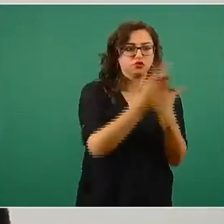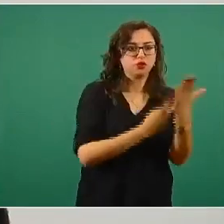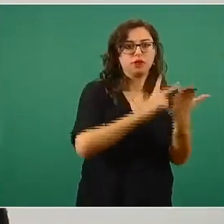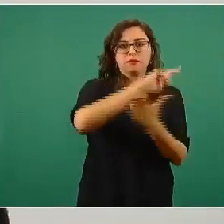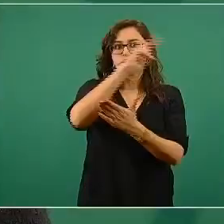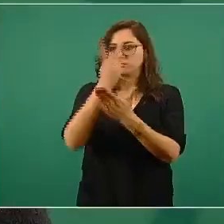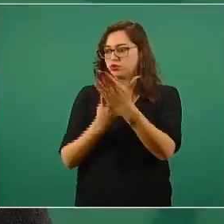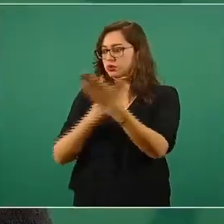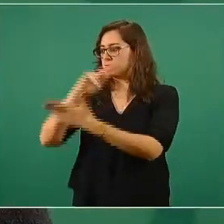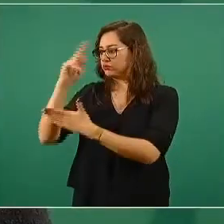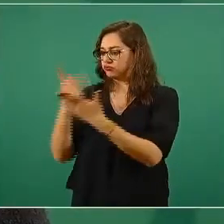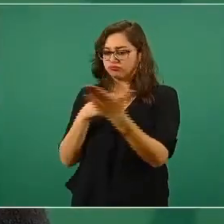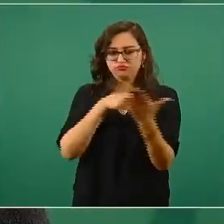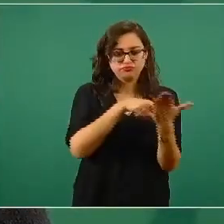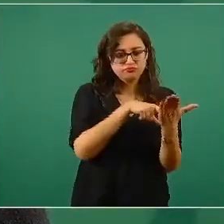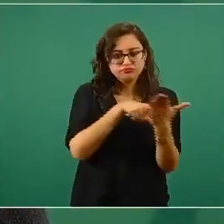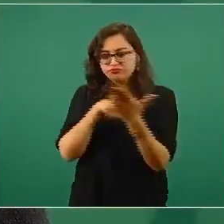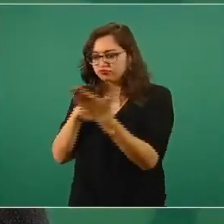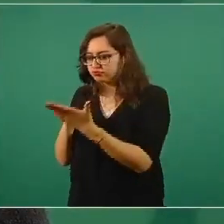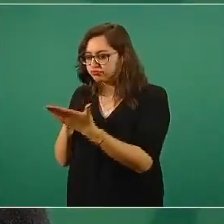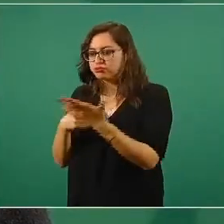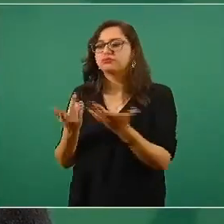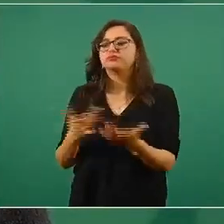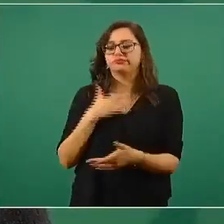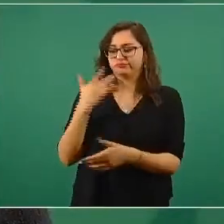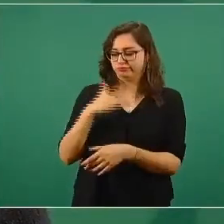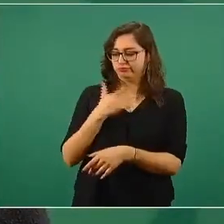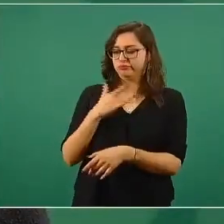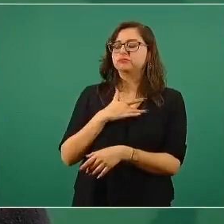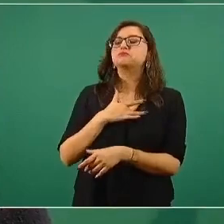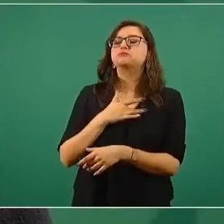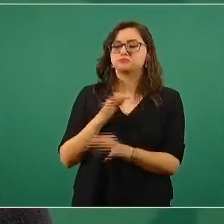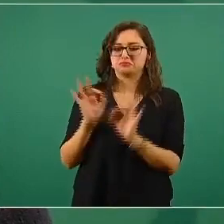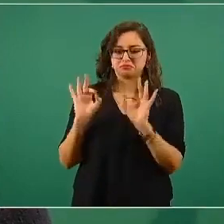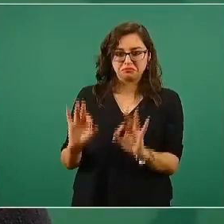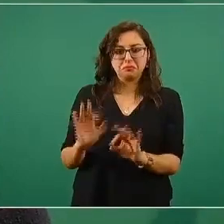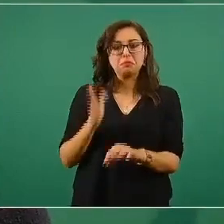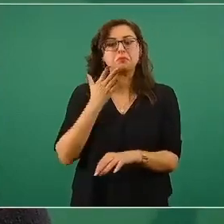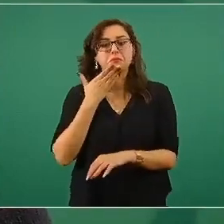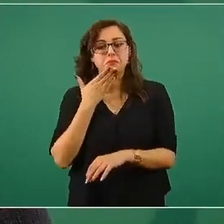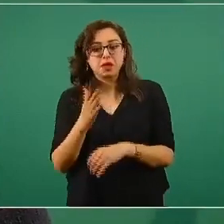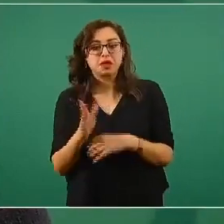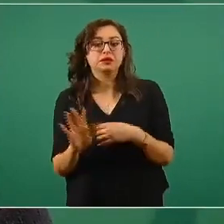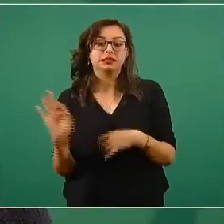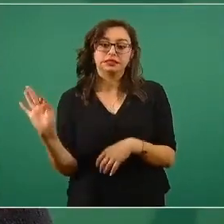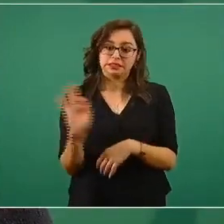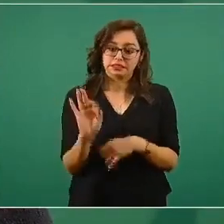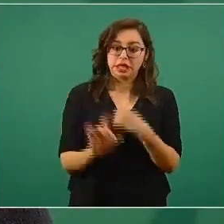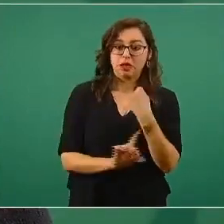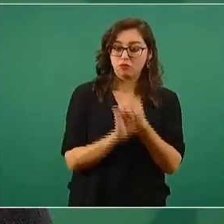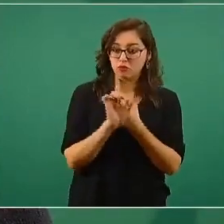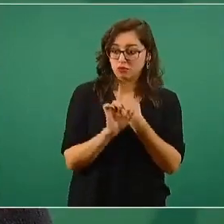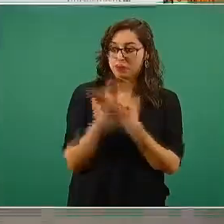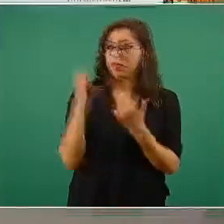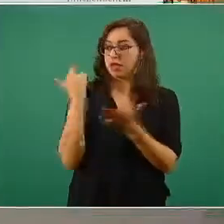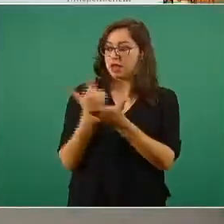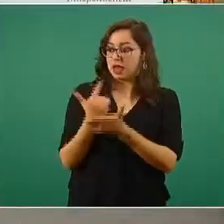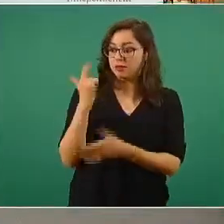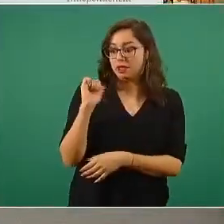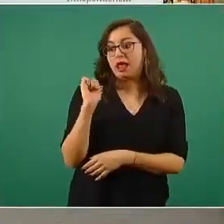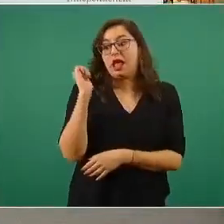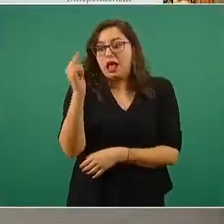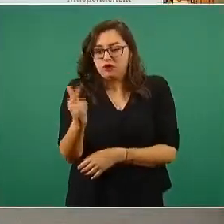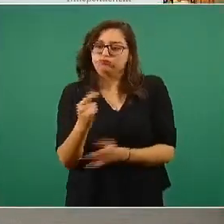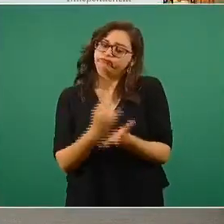decisiones oportunas cuando alguna vacuna pudiera presentar algún riesgo en relación a la salud de las personas.